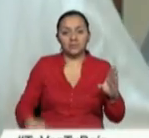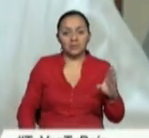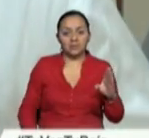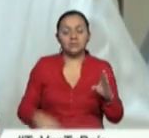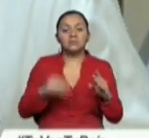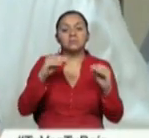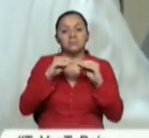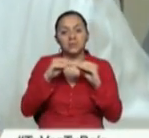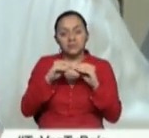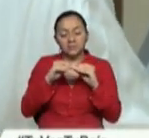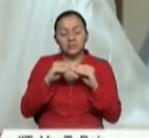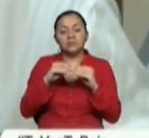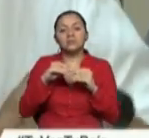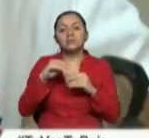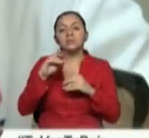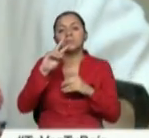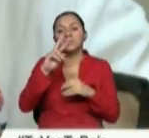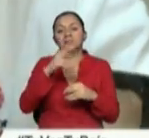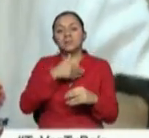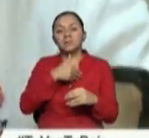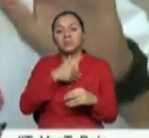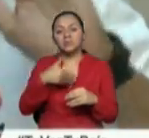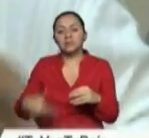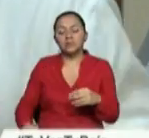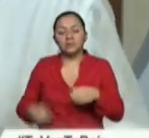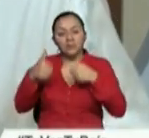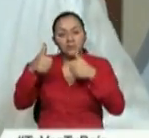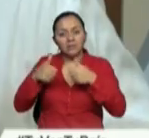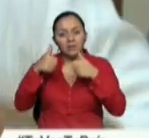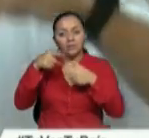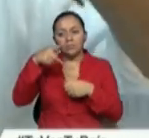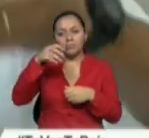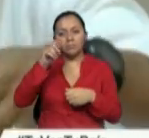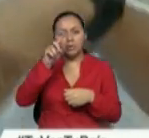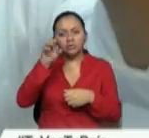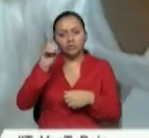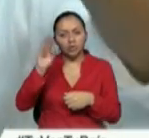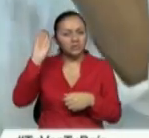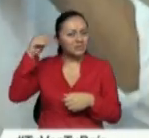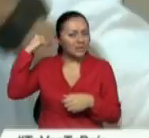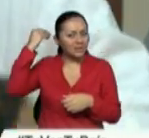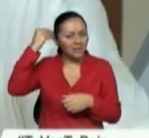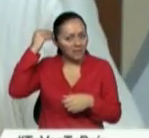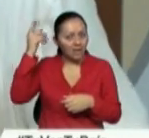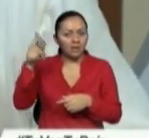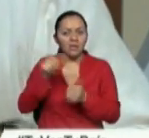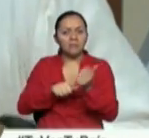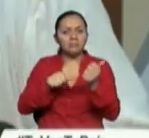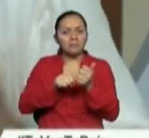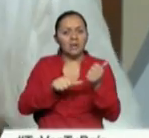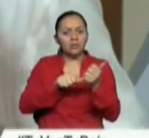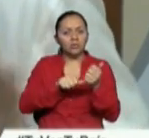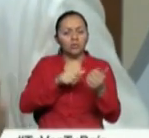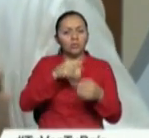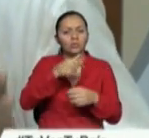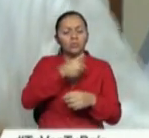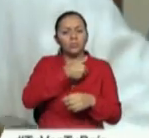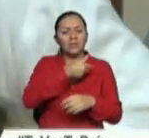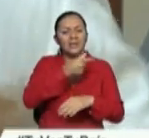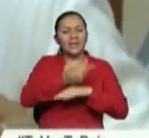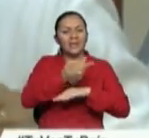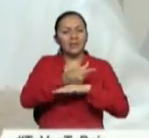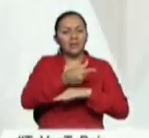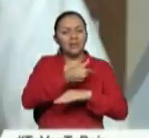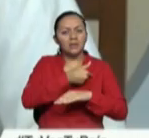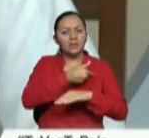hermano de Fernando pozo gerente del Banco de pichincha cuyo propietario es Fidel egas que además él ha sido banquero toda su vida entonces la banca está en campaña el